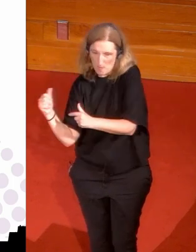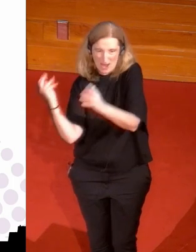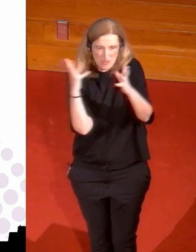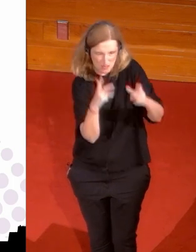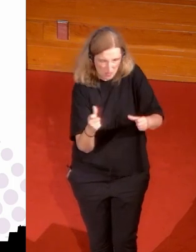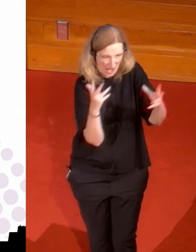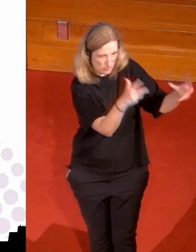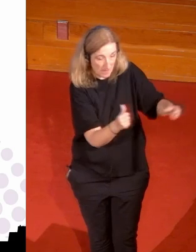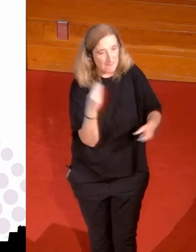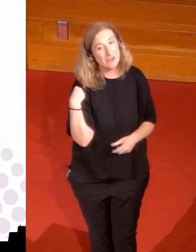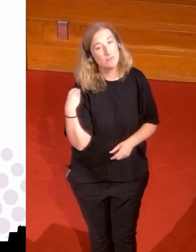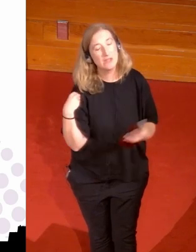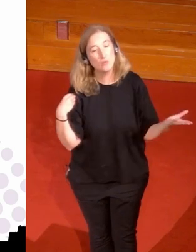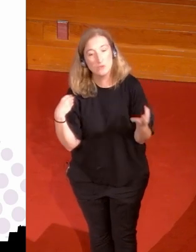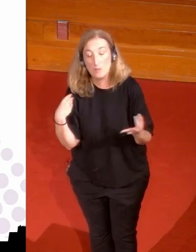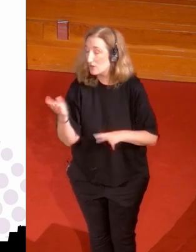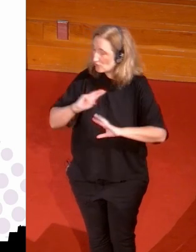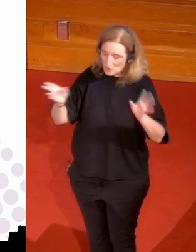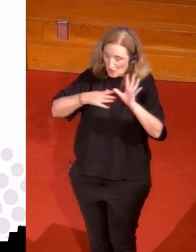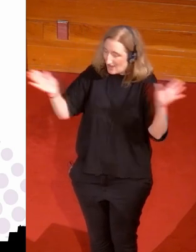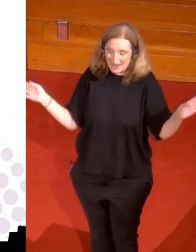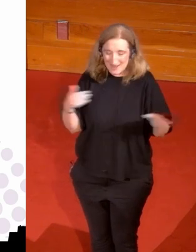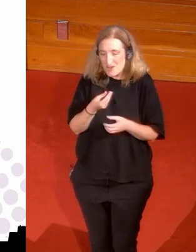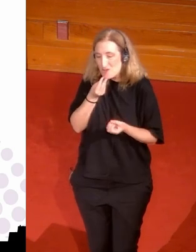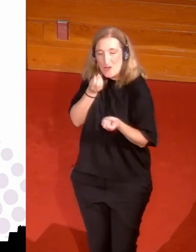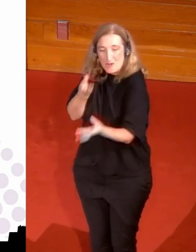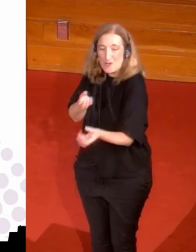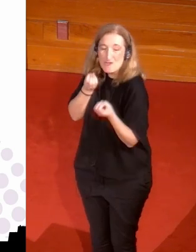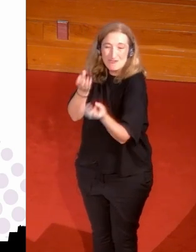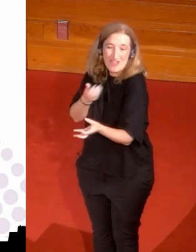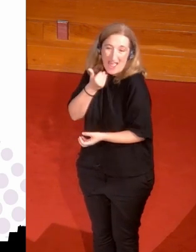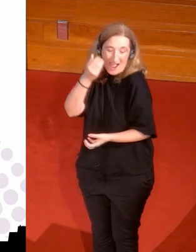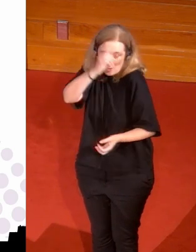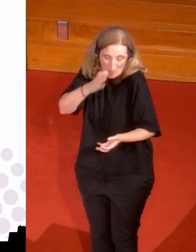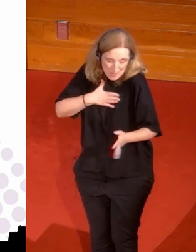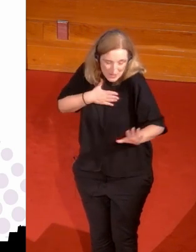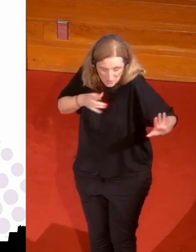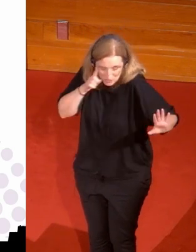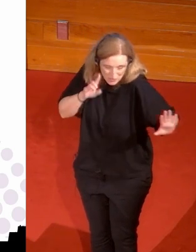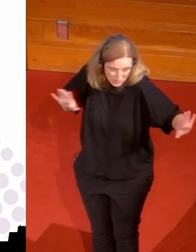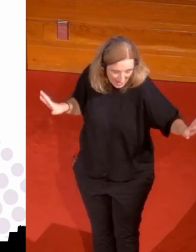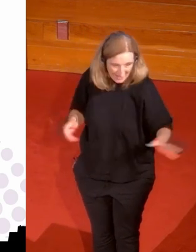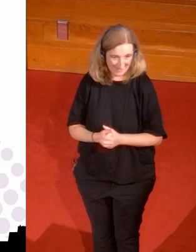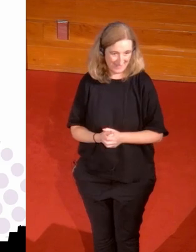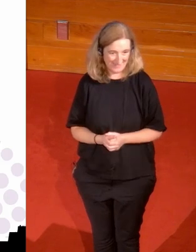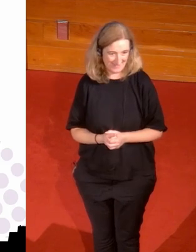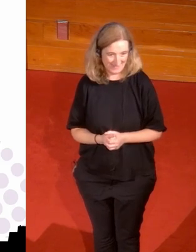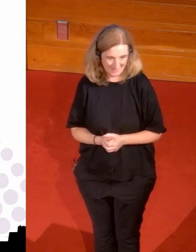quisieron pero tiene alguna pregunta no no Yo creo que el mensaje que le estoy mandando no sé si